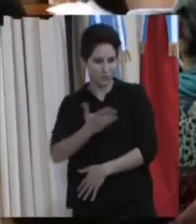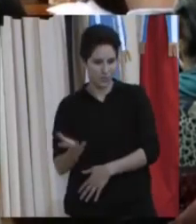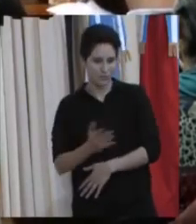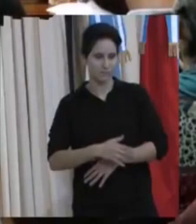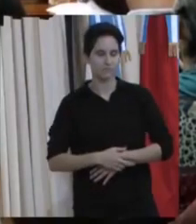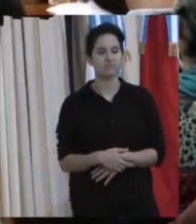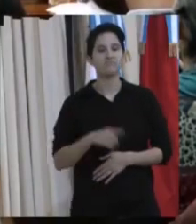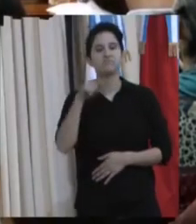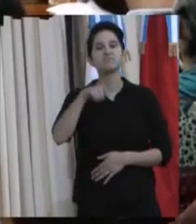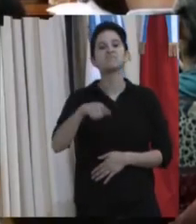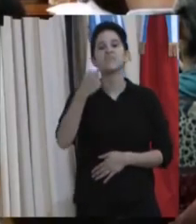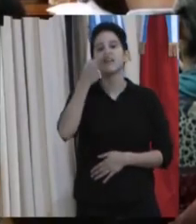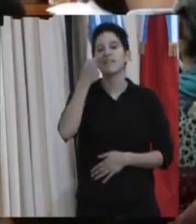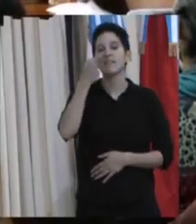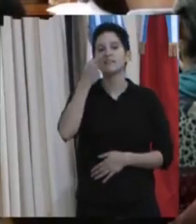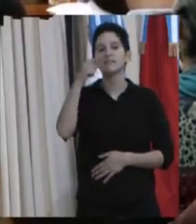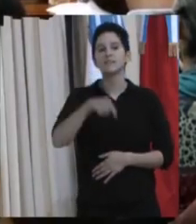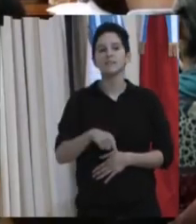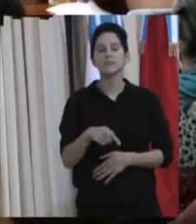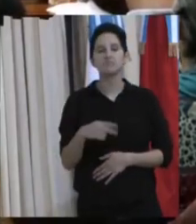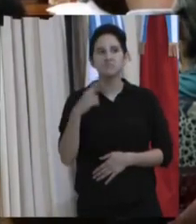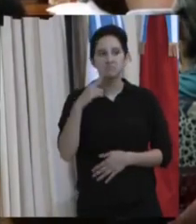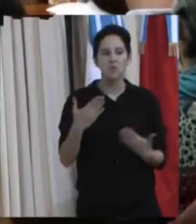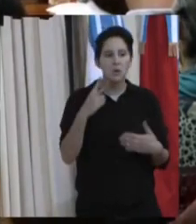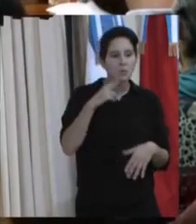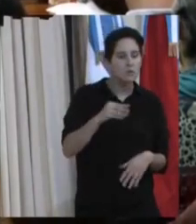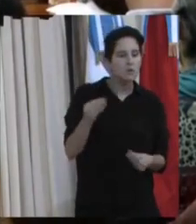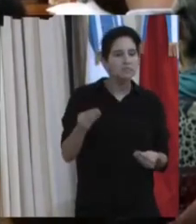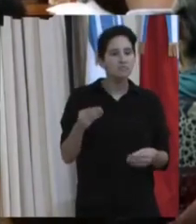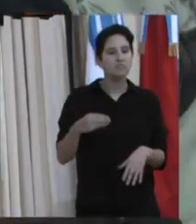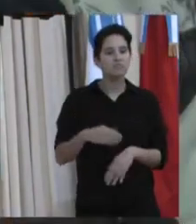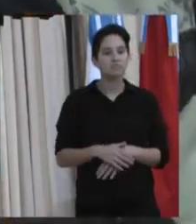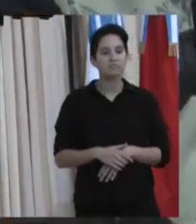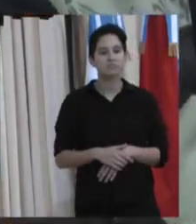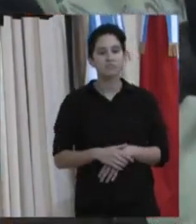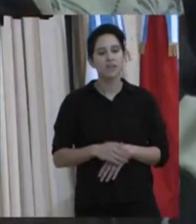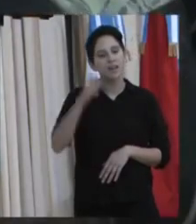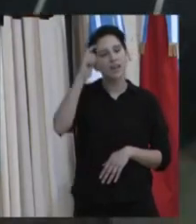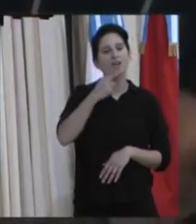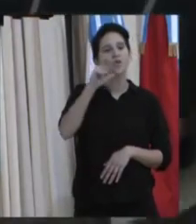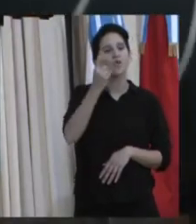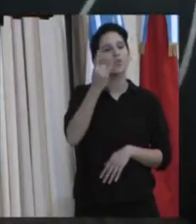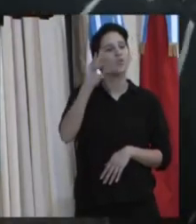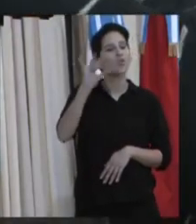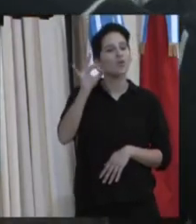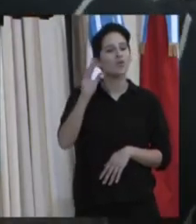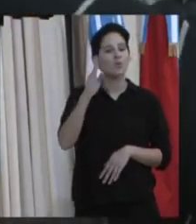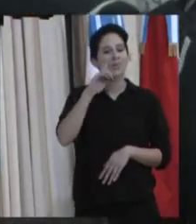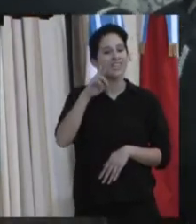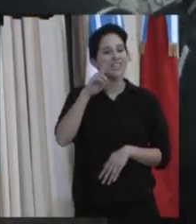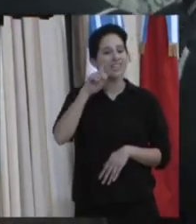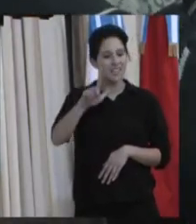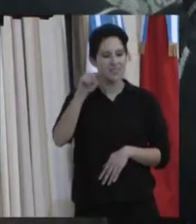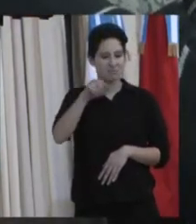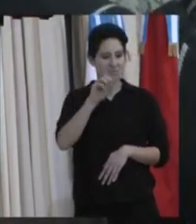tenemos es algo interesante porque nos permite ver esta notita que se llama Escudo Viril. Sí, voy a cerrar